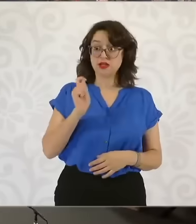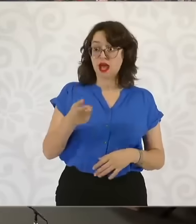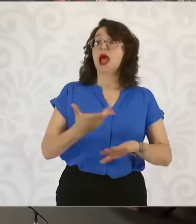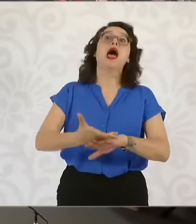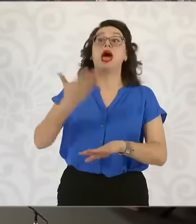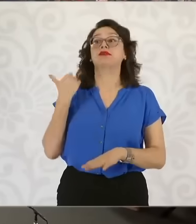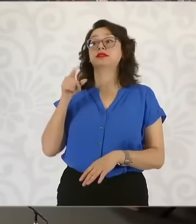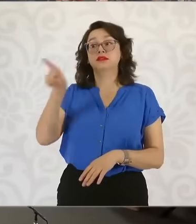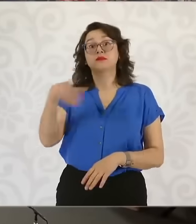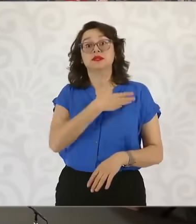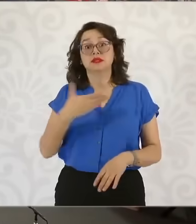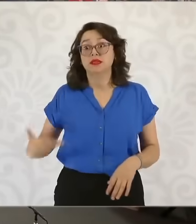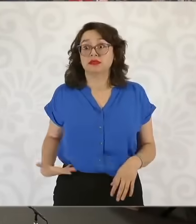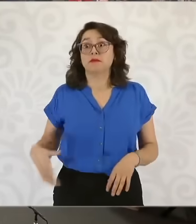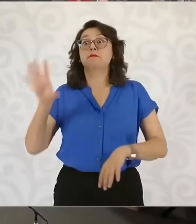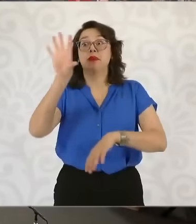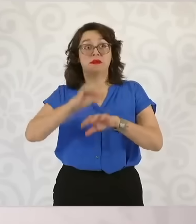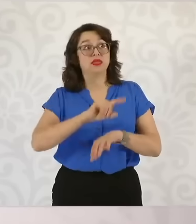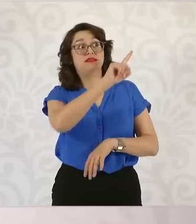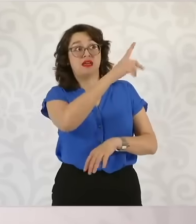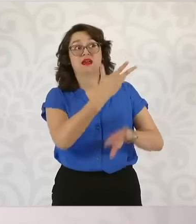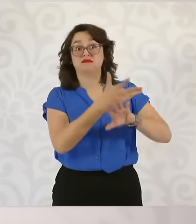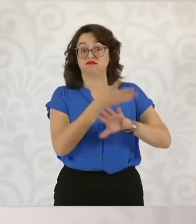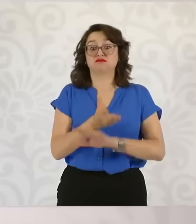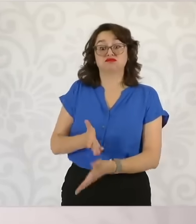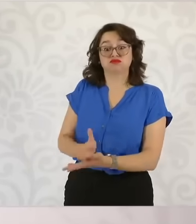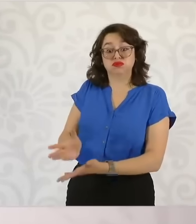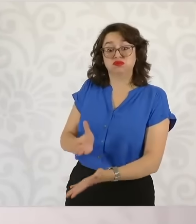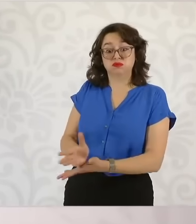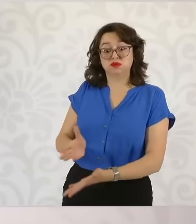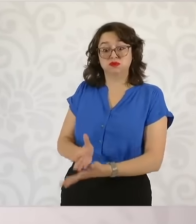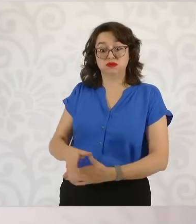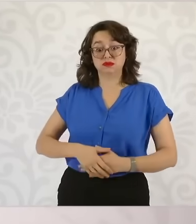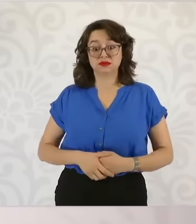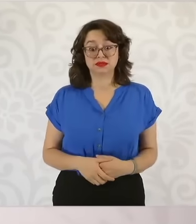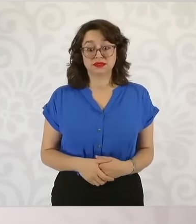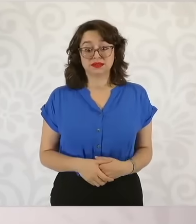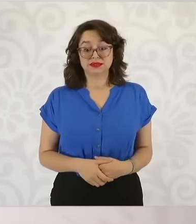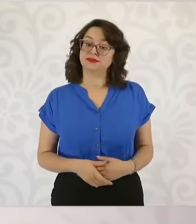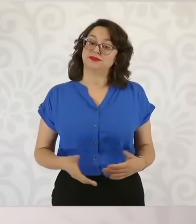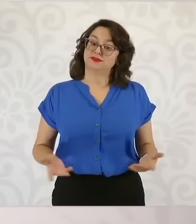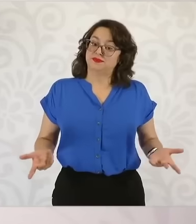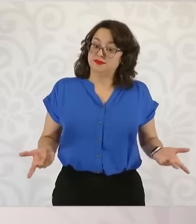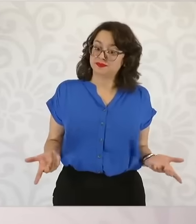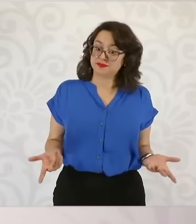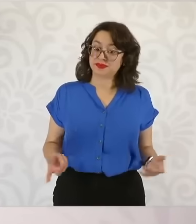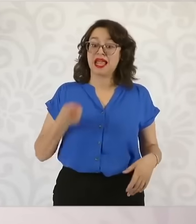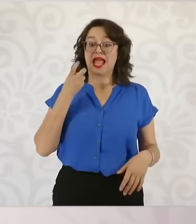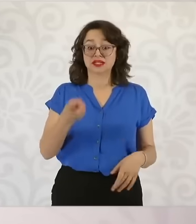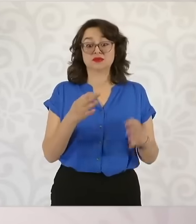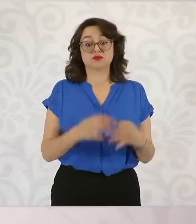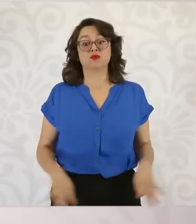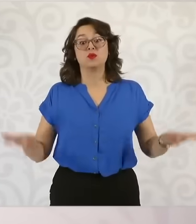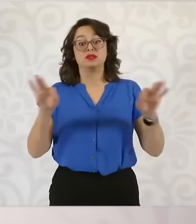Entonces, es muy importante no solamente lo que ocurrió en el sexenio de Calderón y las personas que trabajaron